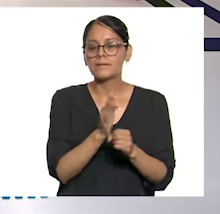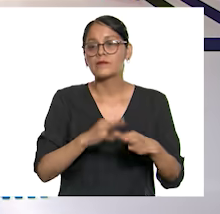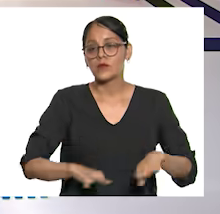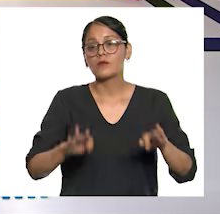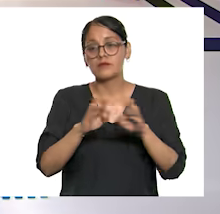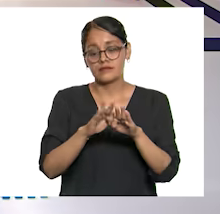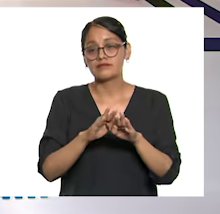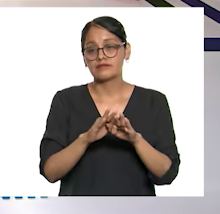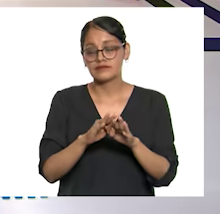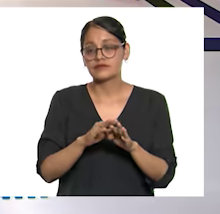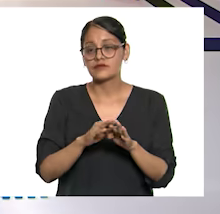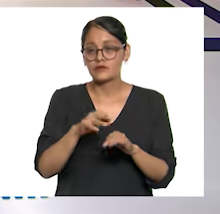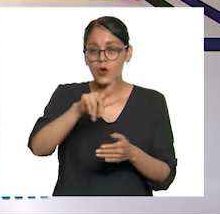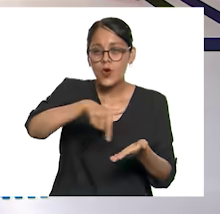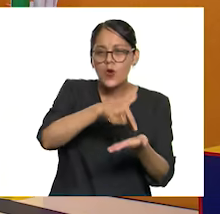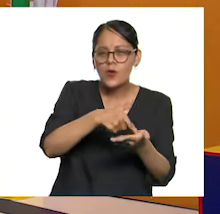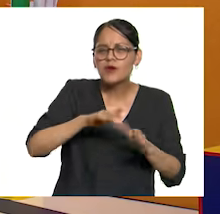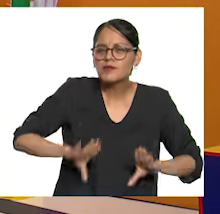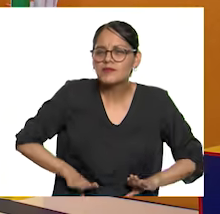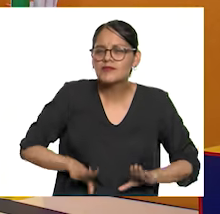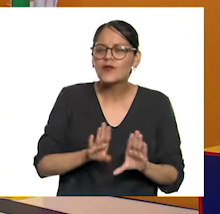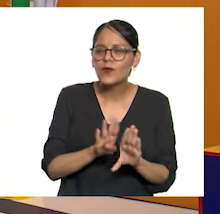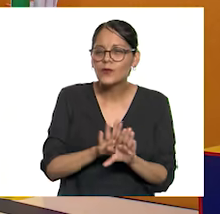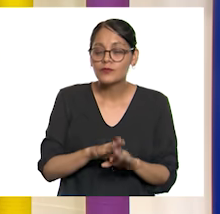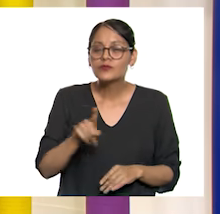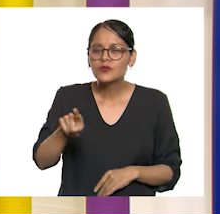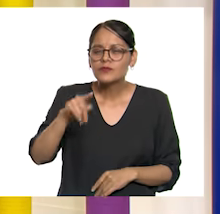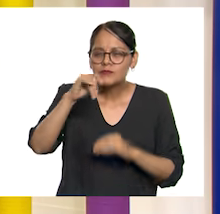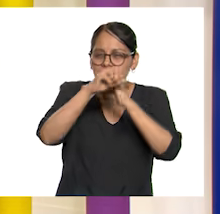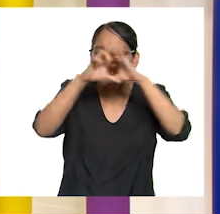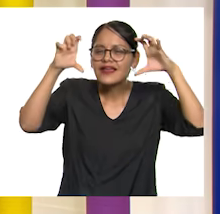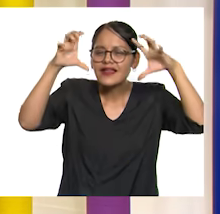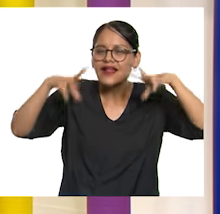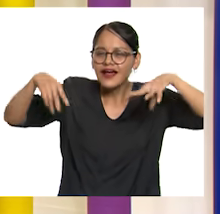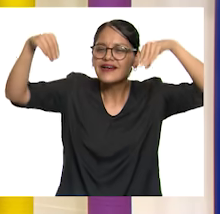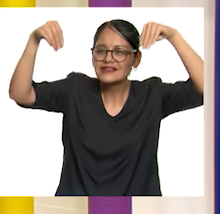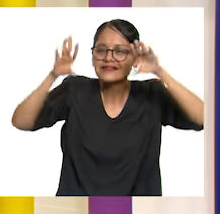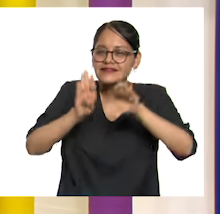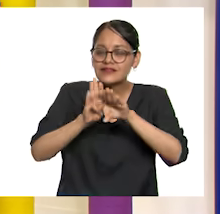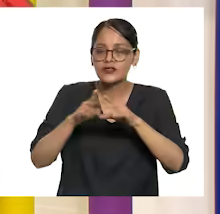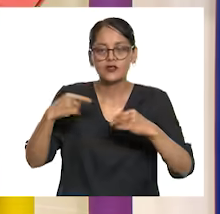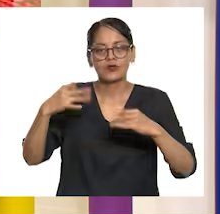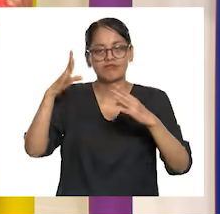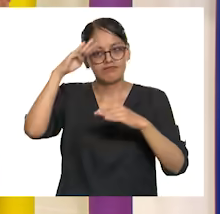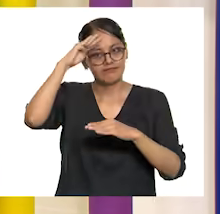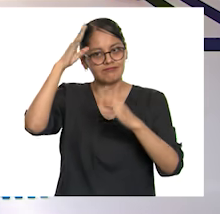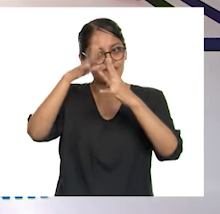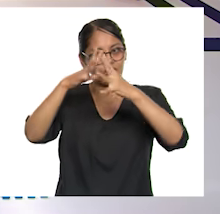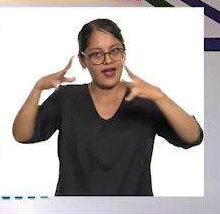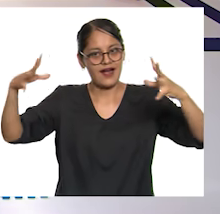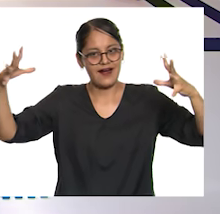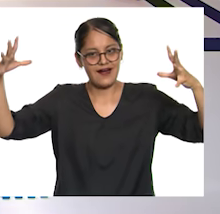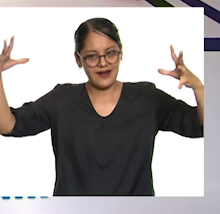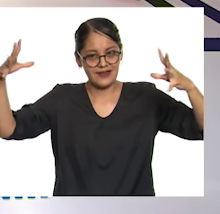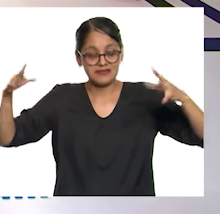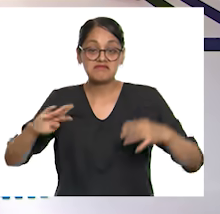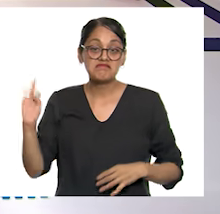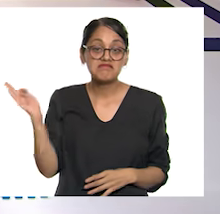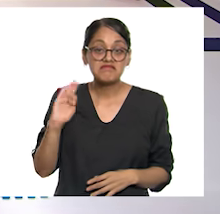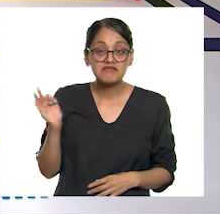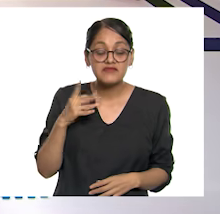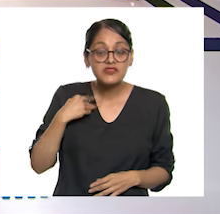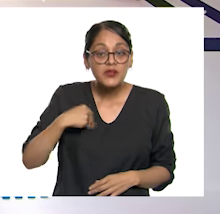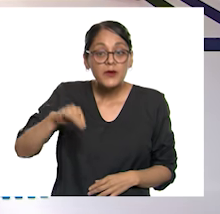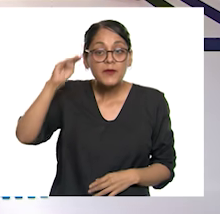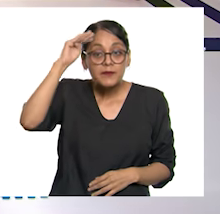características de estos lugares. ¿Cómo te imaginaste el castillo, Ale? Ay, yo me lo imaginé gigante y por alguna razón me imaginé